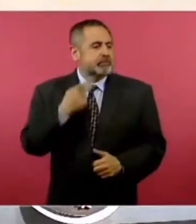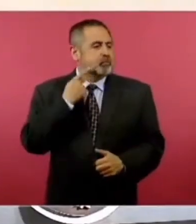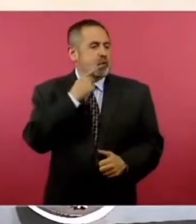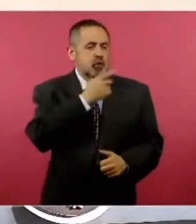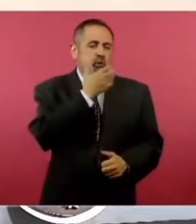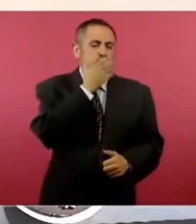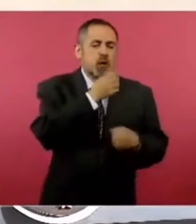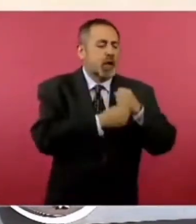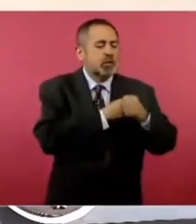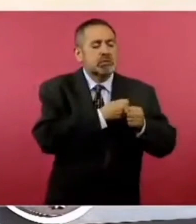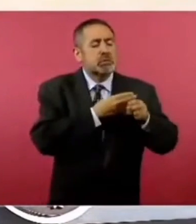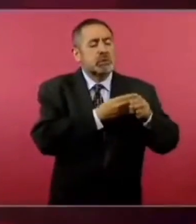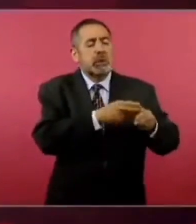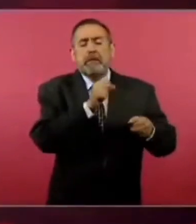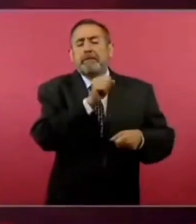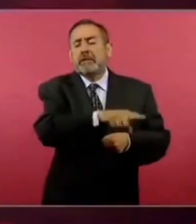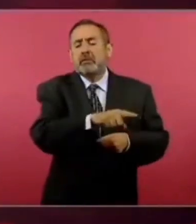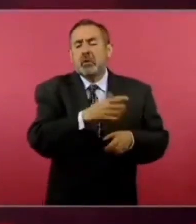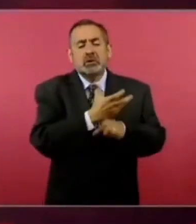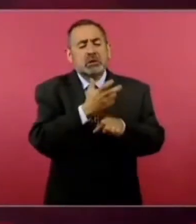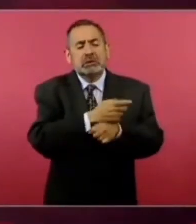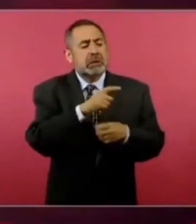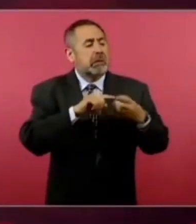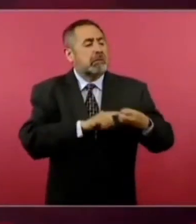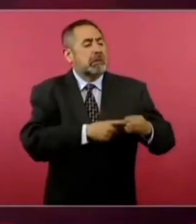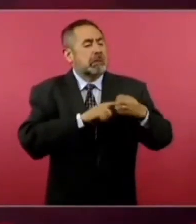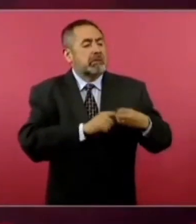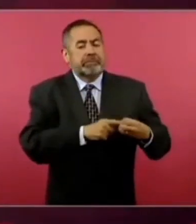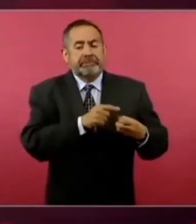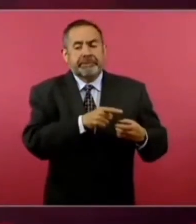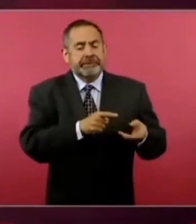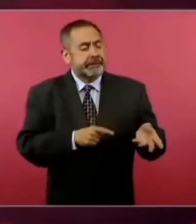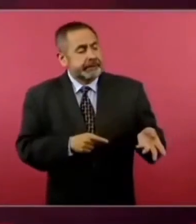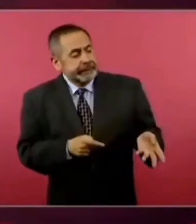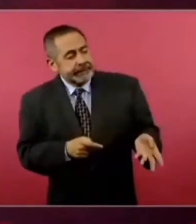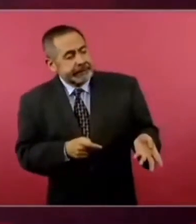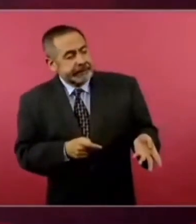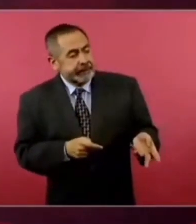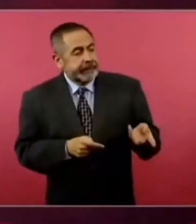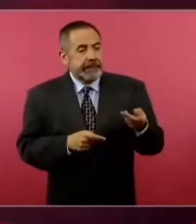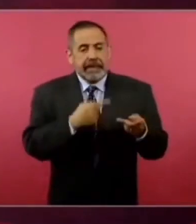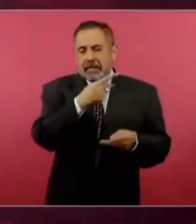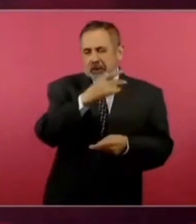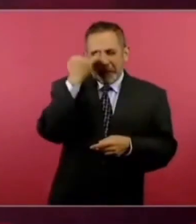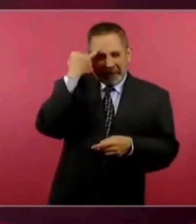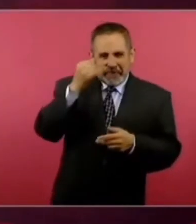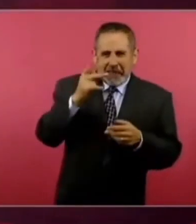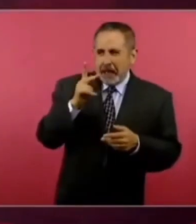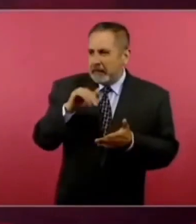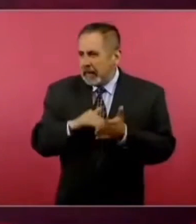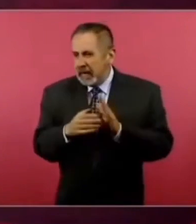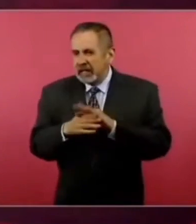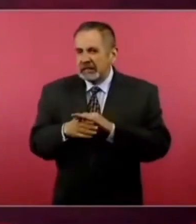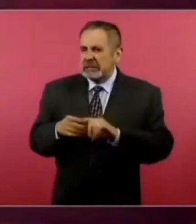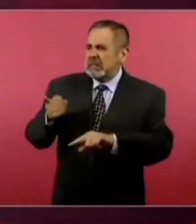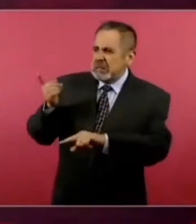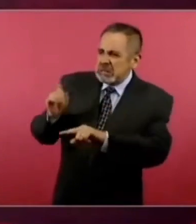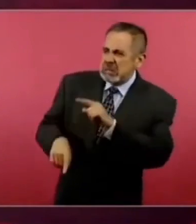conservadores en Estados Unidos sin utilizando esa estrategia antimigrante